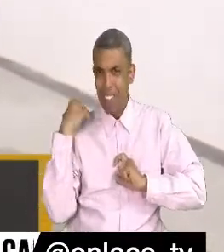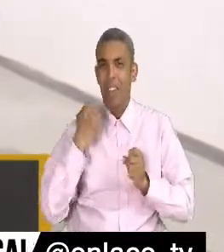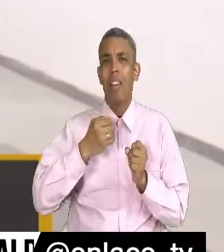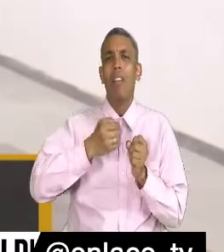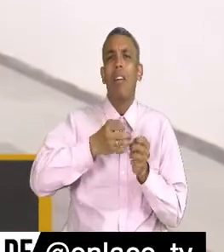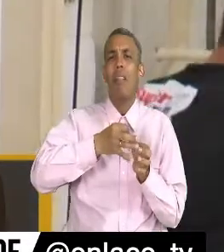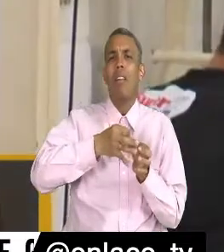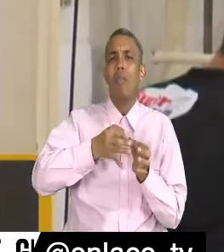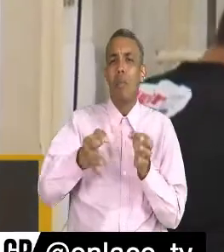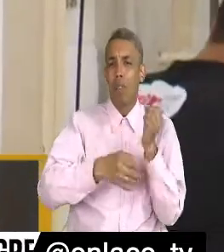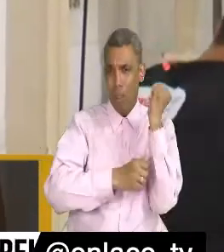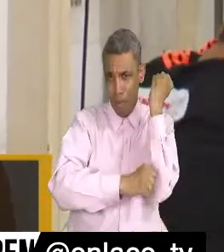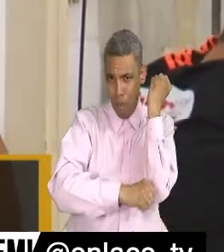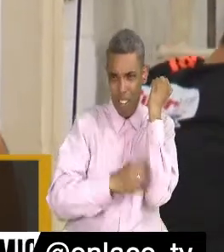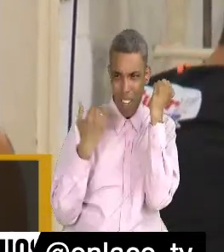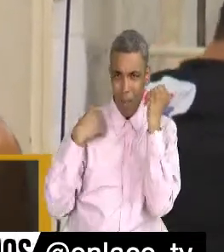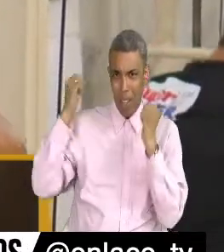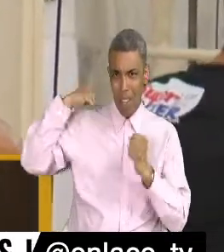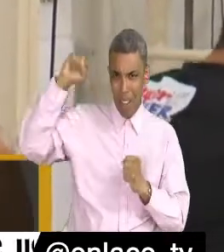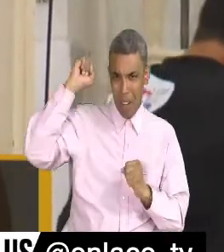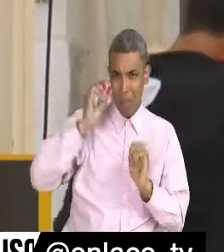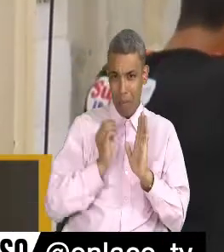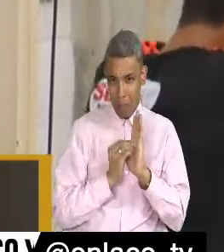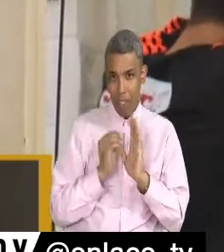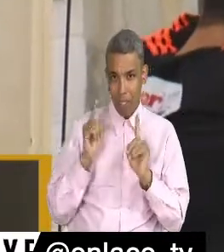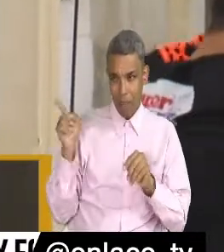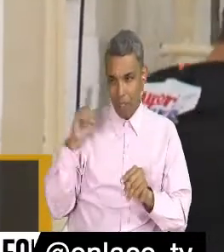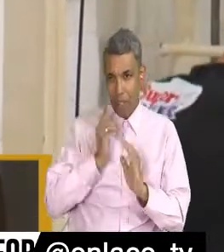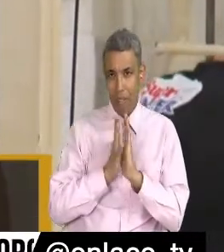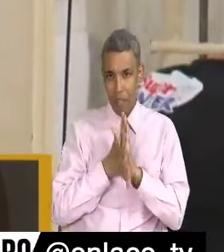país. Sí, gracias a Dios logré clasificar mi